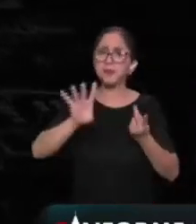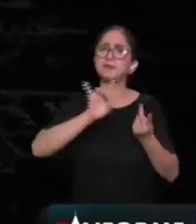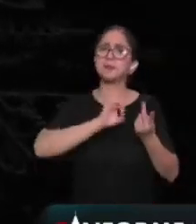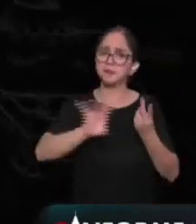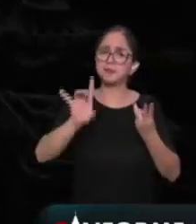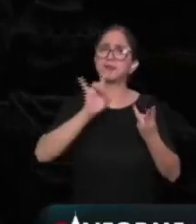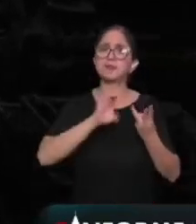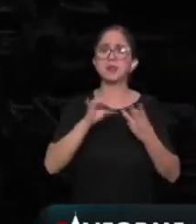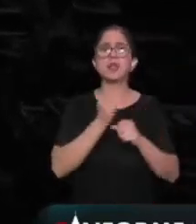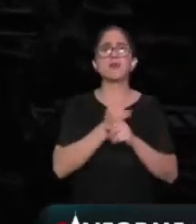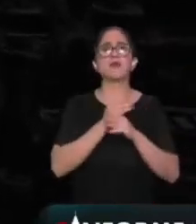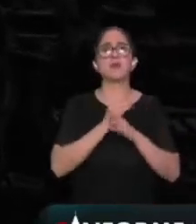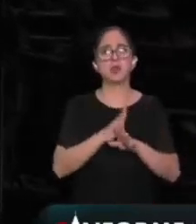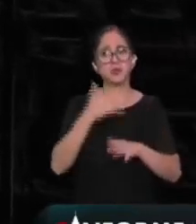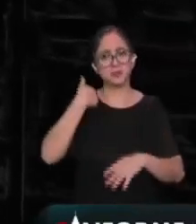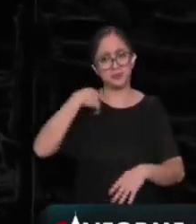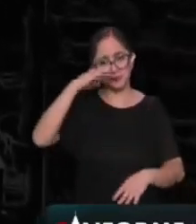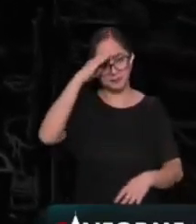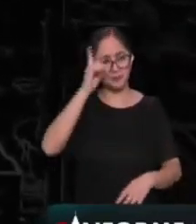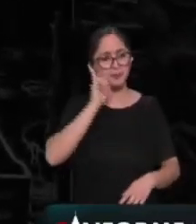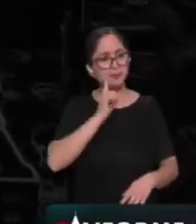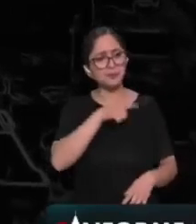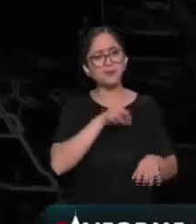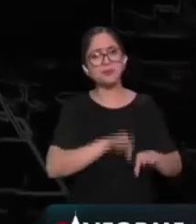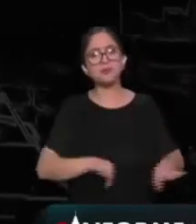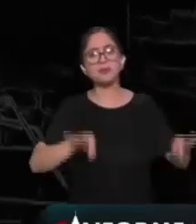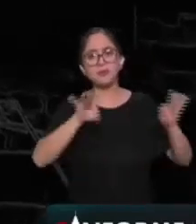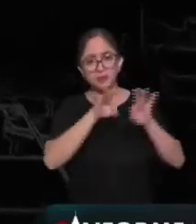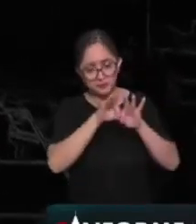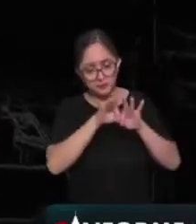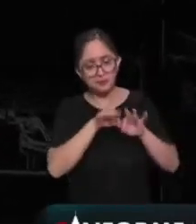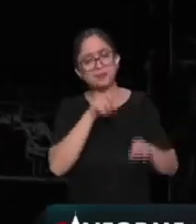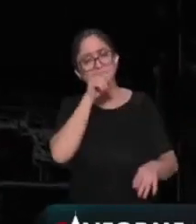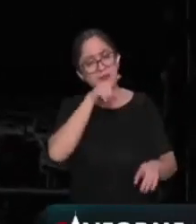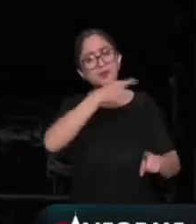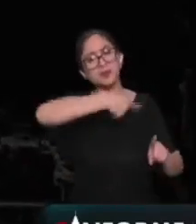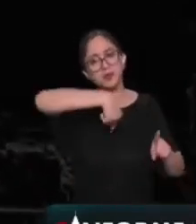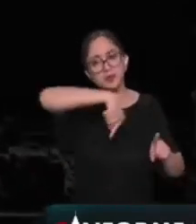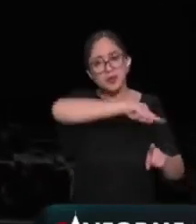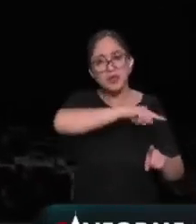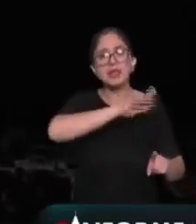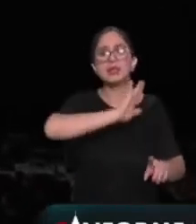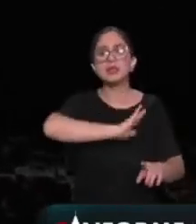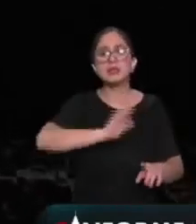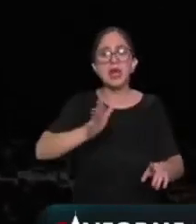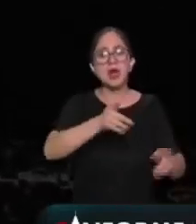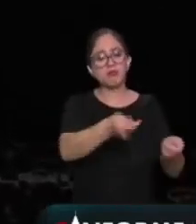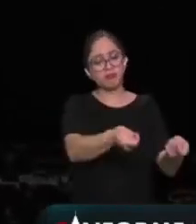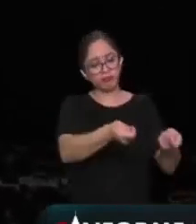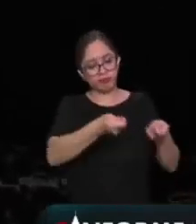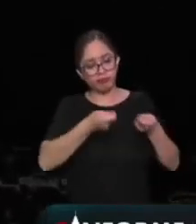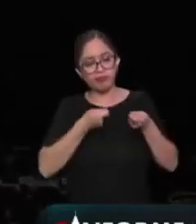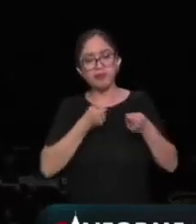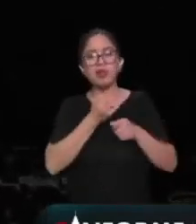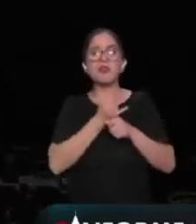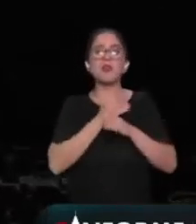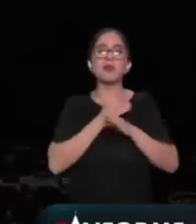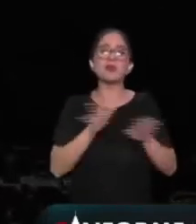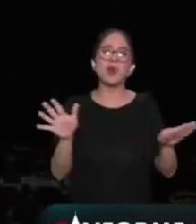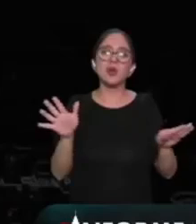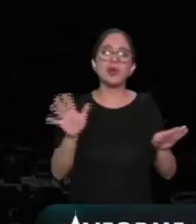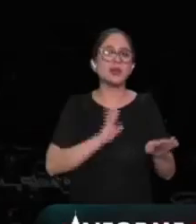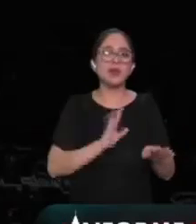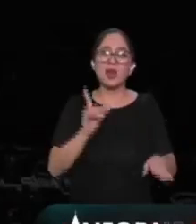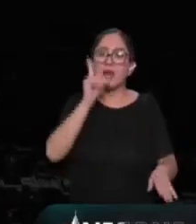consideraban importante, y por ahí algo comentaron ellos que habían recibido ya muy tarde información y que era uno de